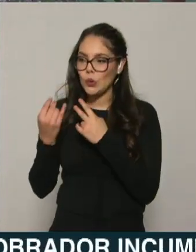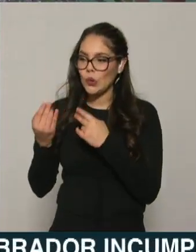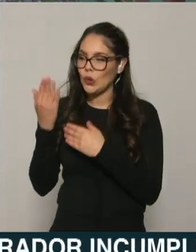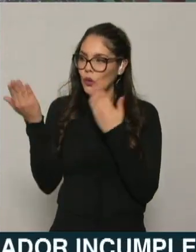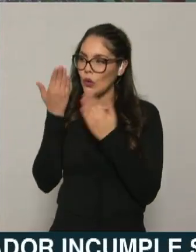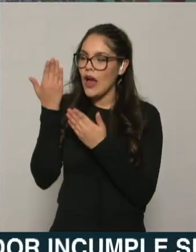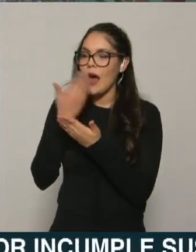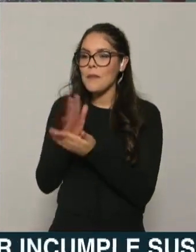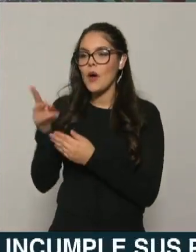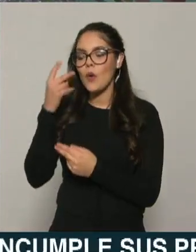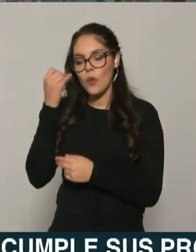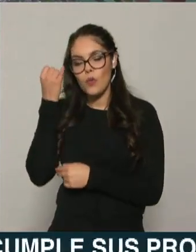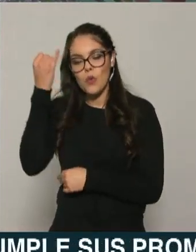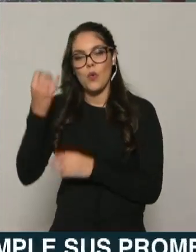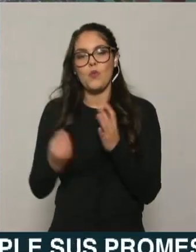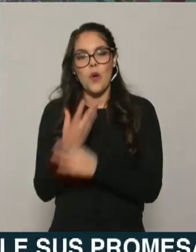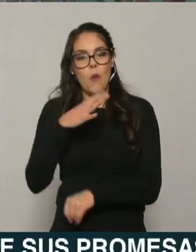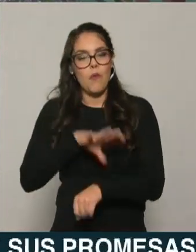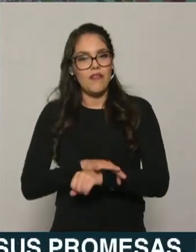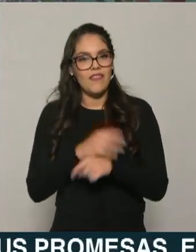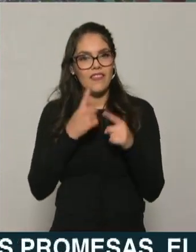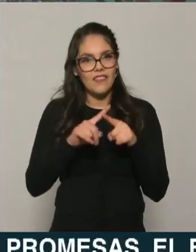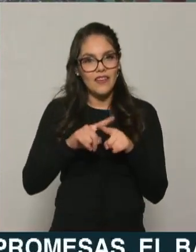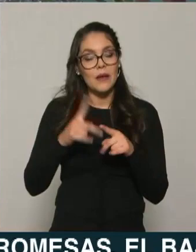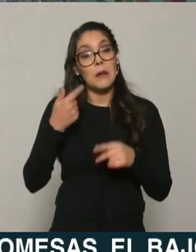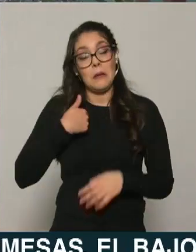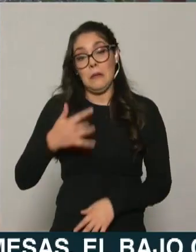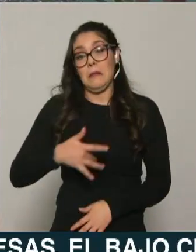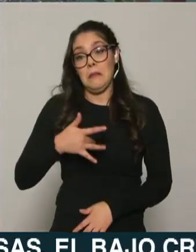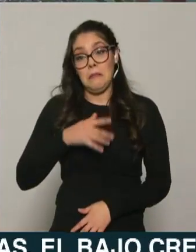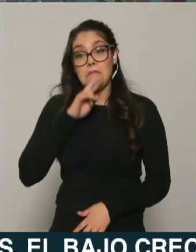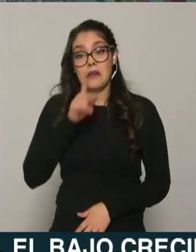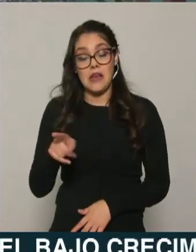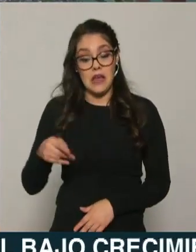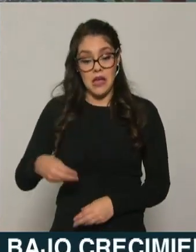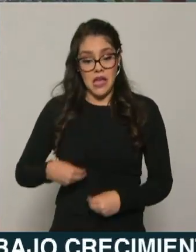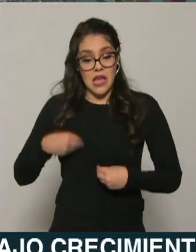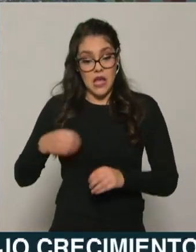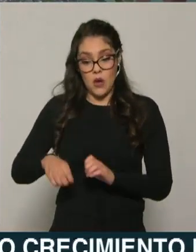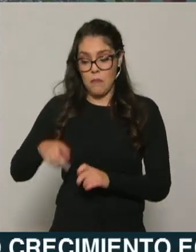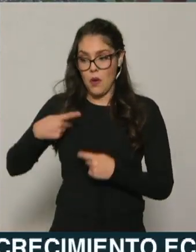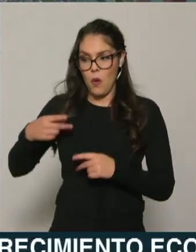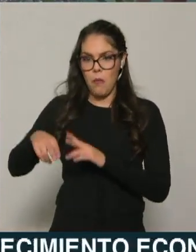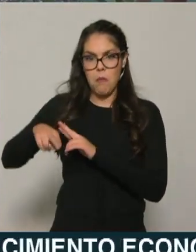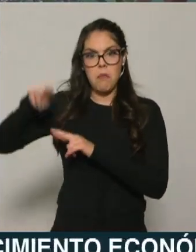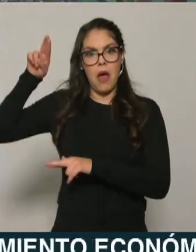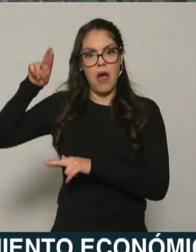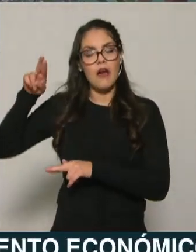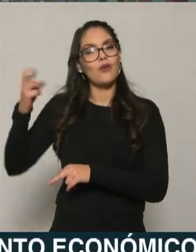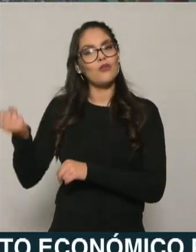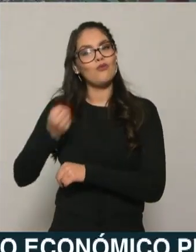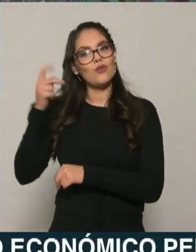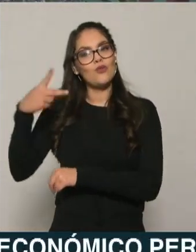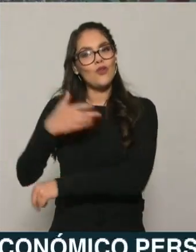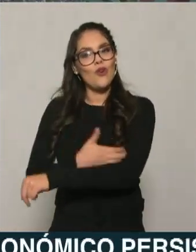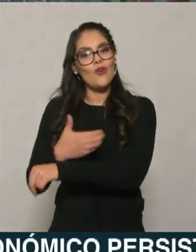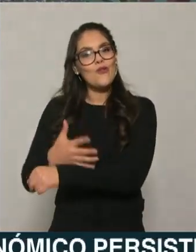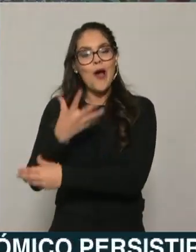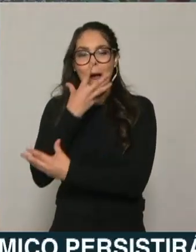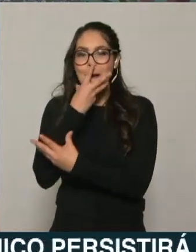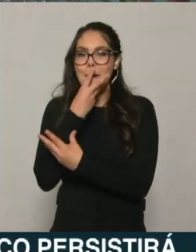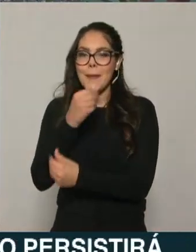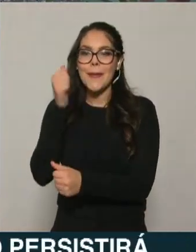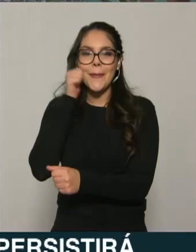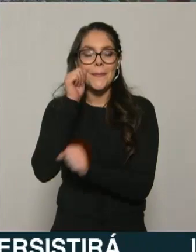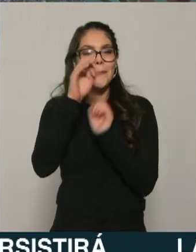cosas. Pero yo siento que iba con mayores, afortunadamente le tocó muy bonitos compañeros, siempre